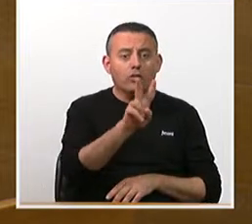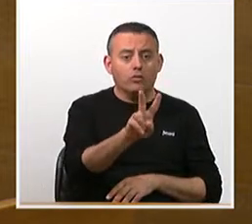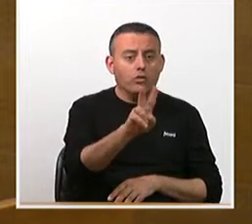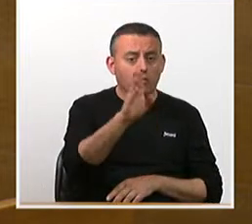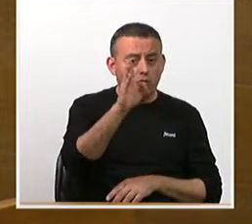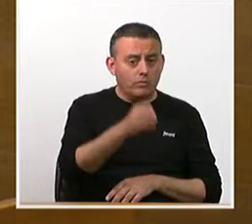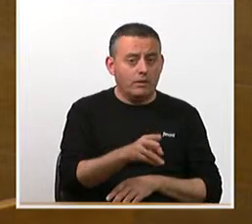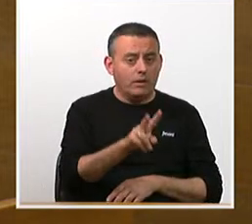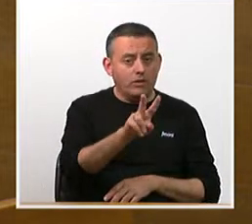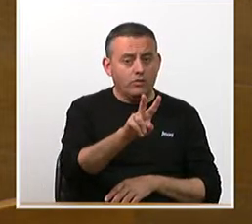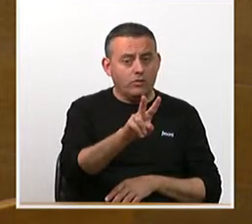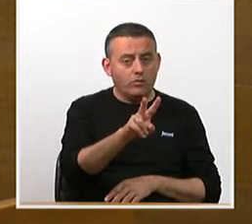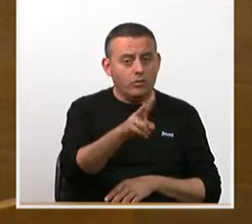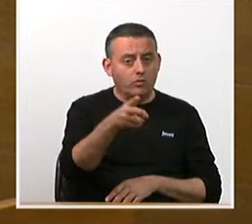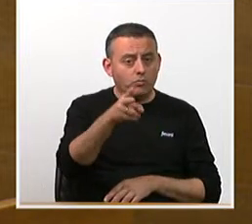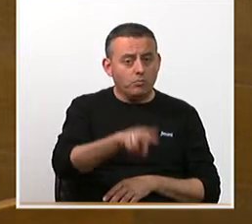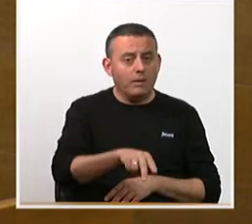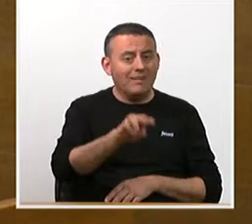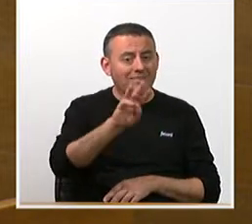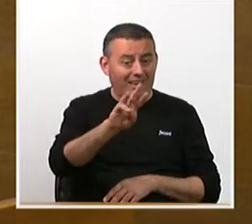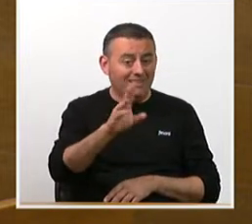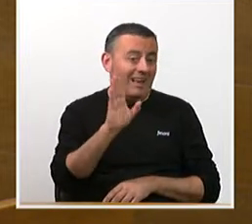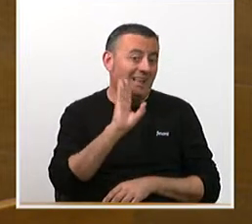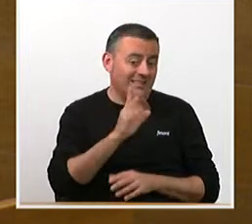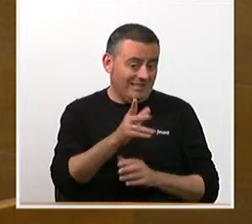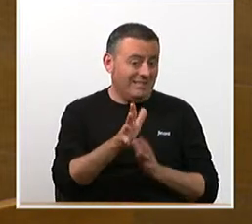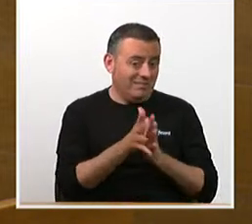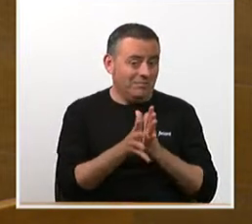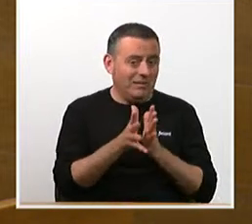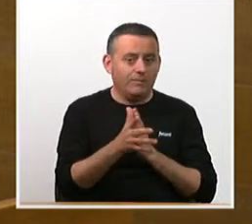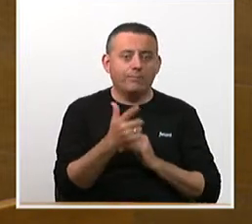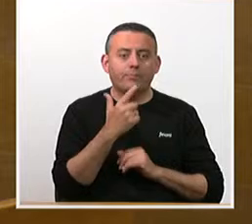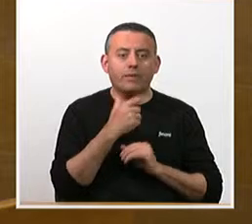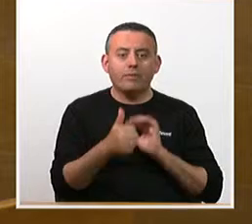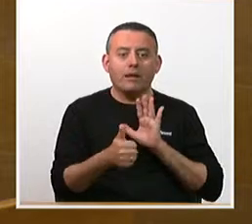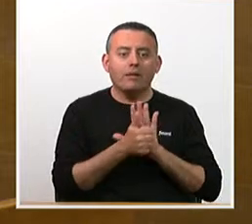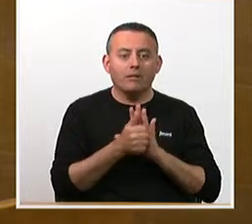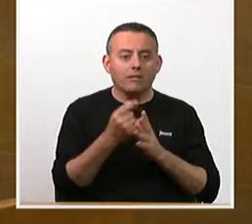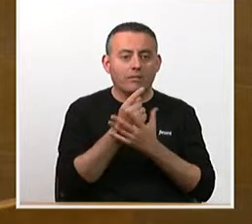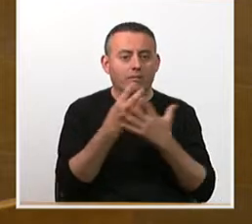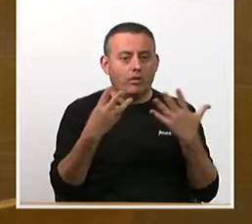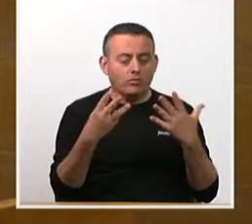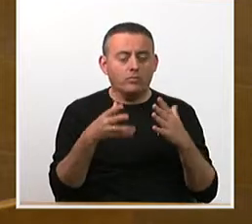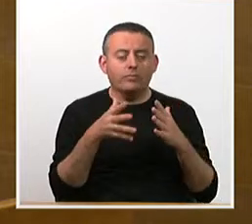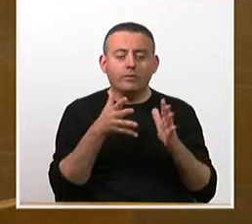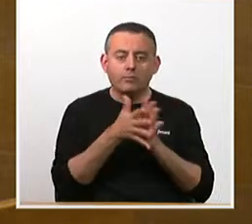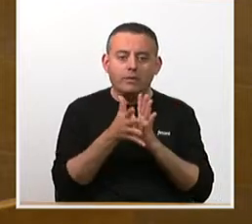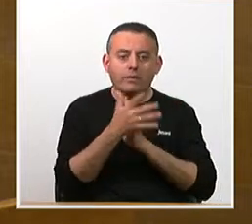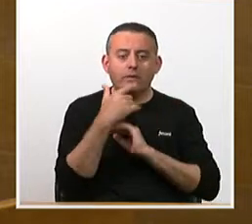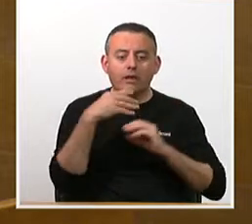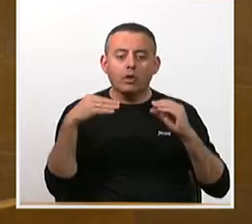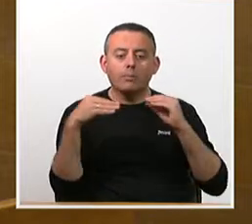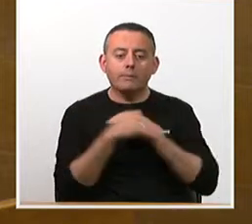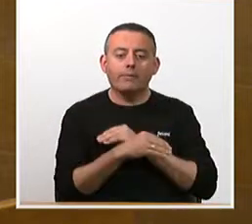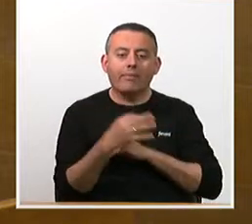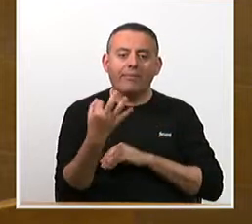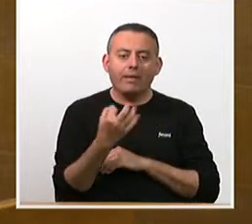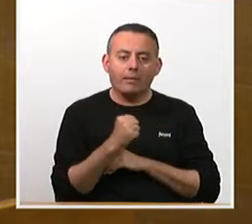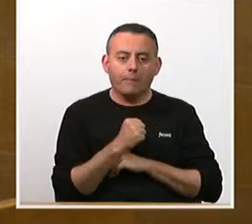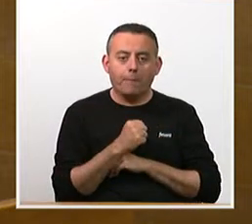2/23 de cons soci deers valci incompa y